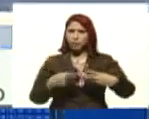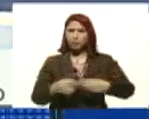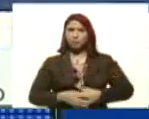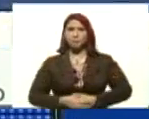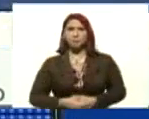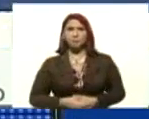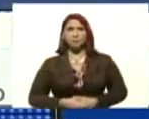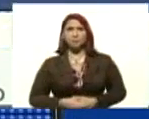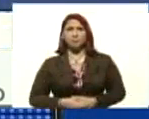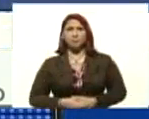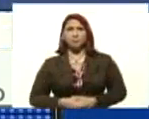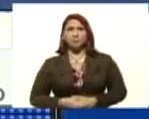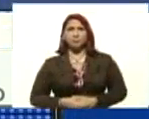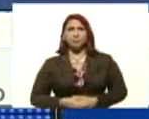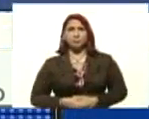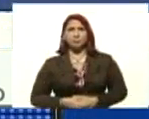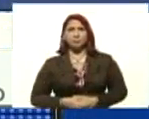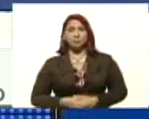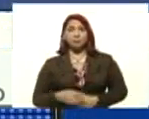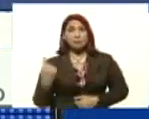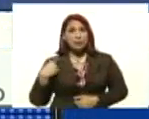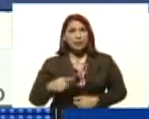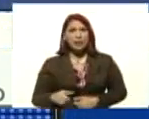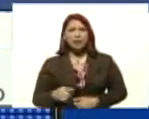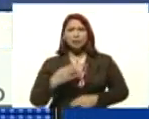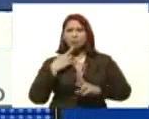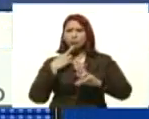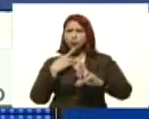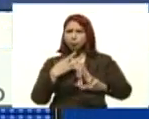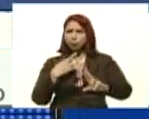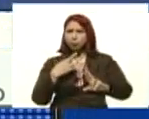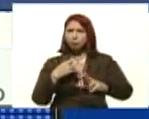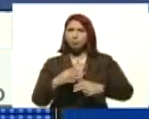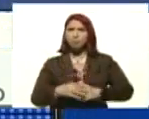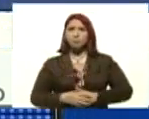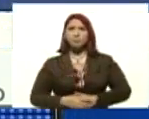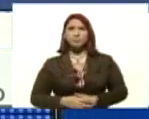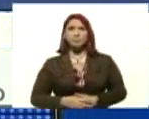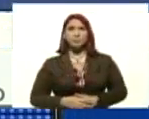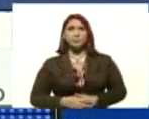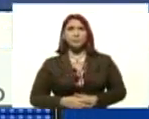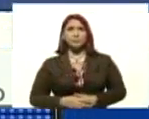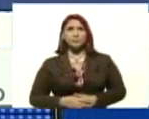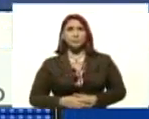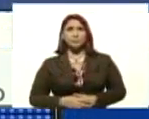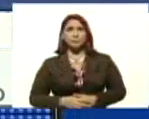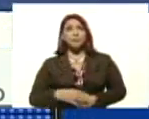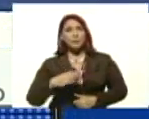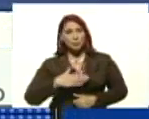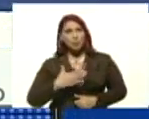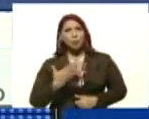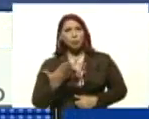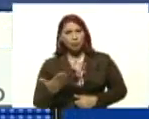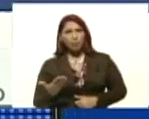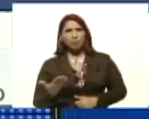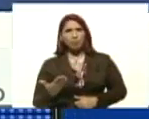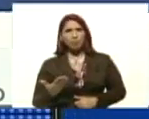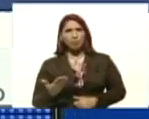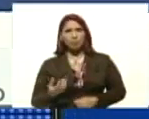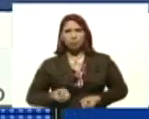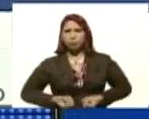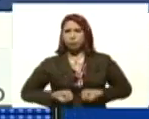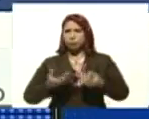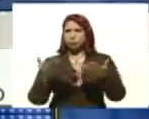Cruzadito. Para tener un resultado y poder plantearnos